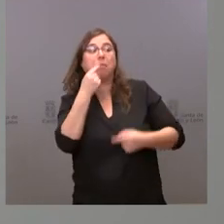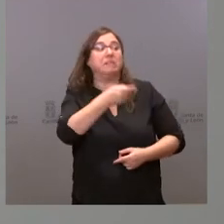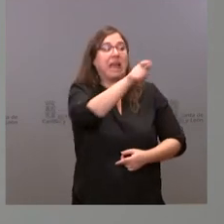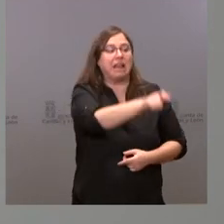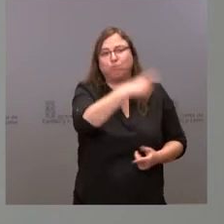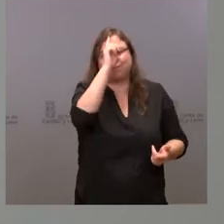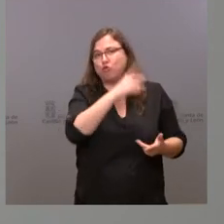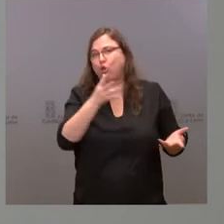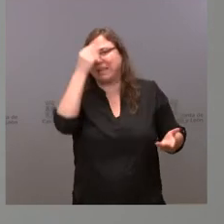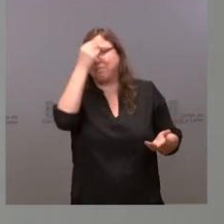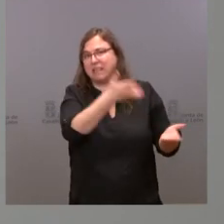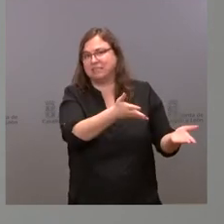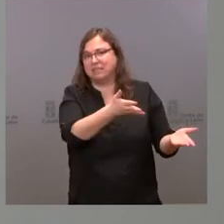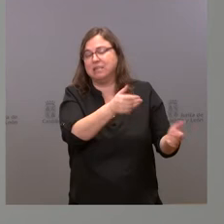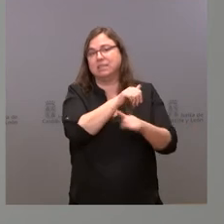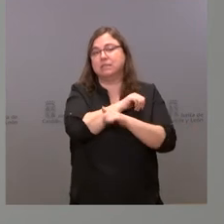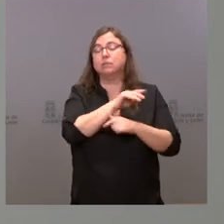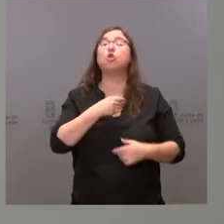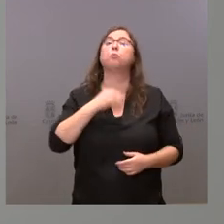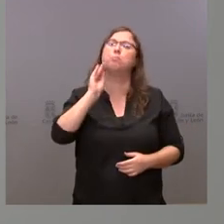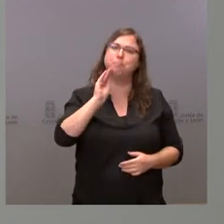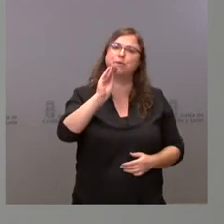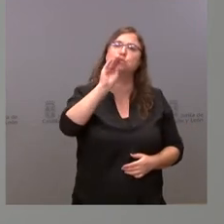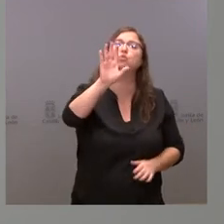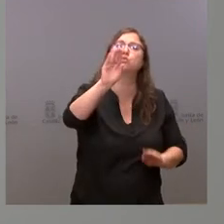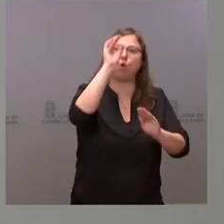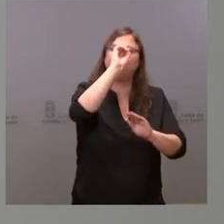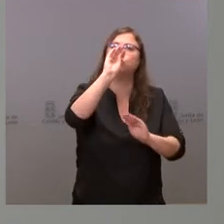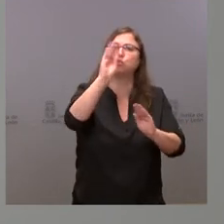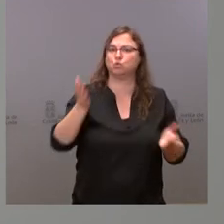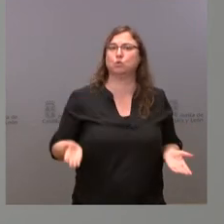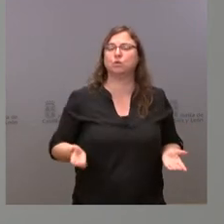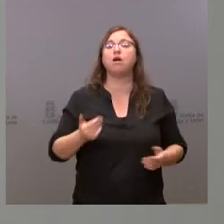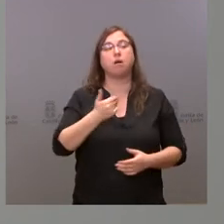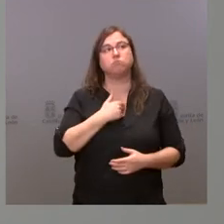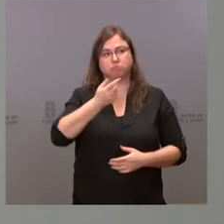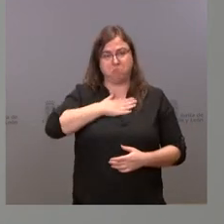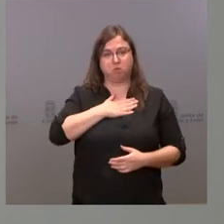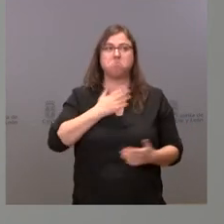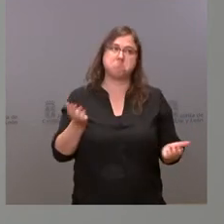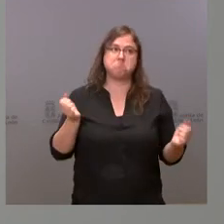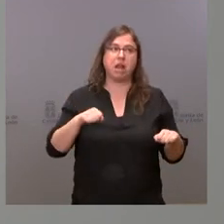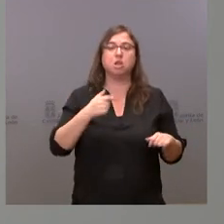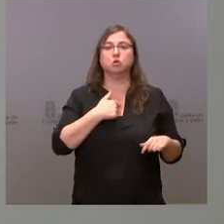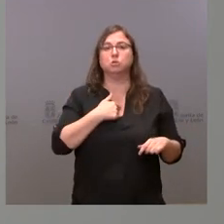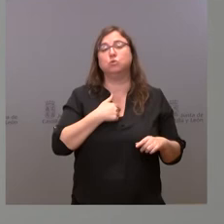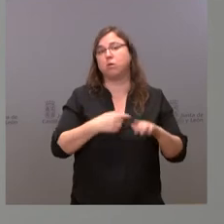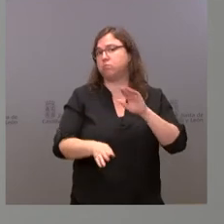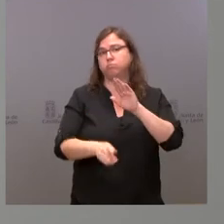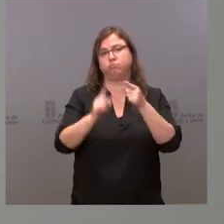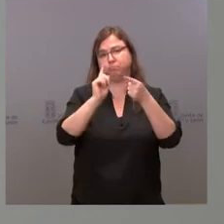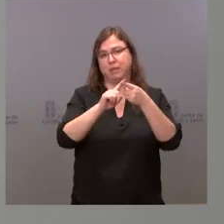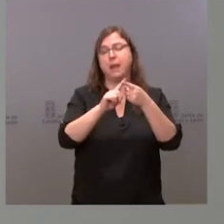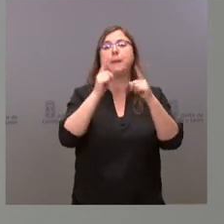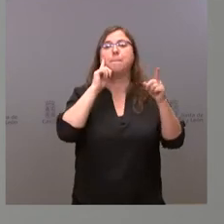otros porque nosotros seguimos evidentemente nosotros seguimos con prevención tests